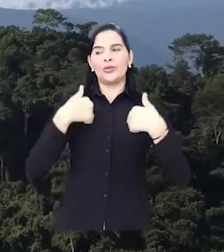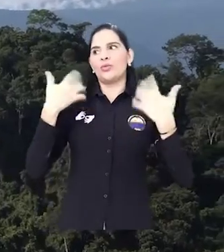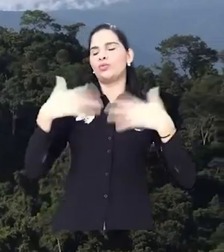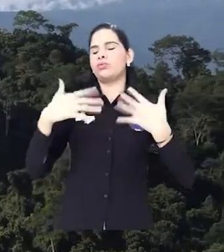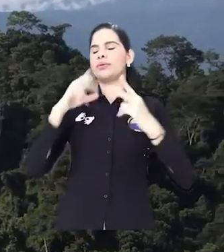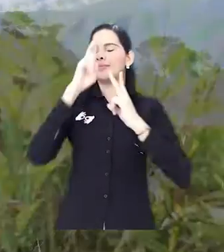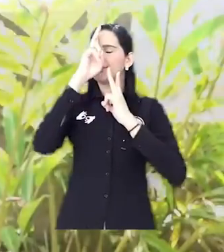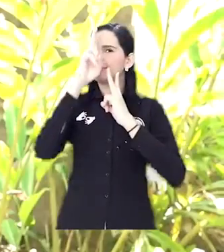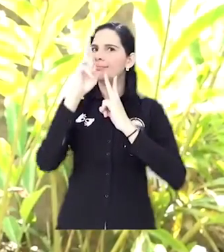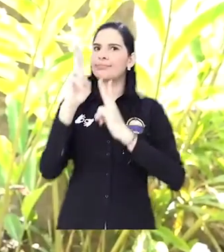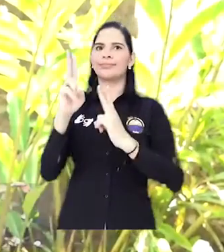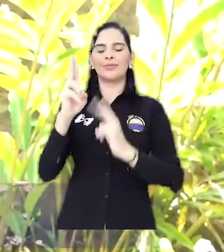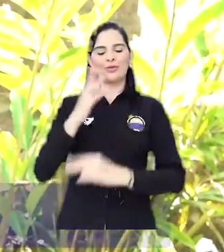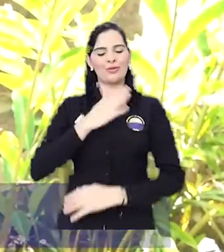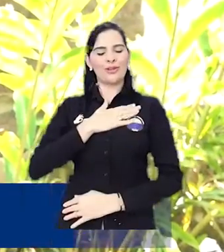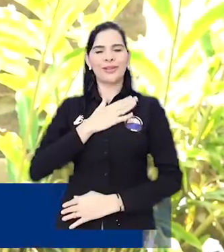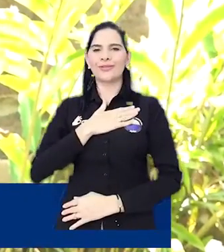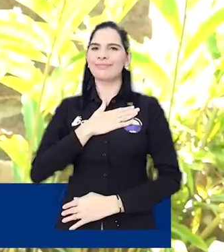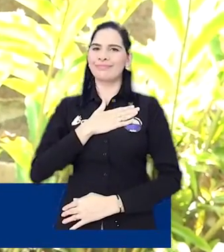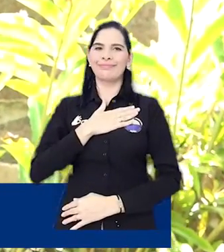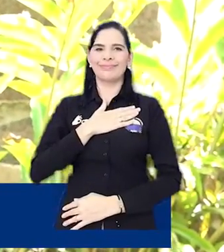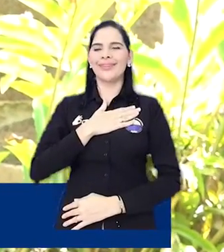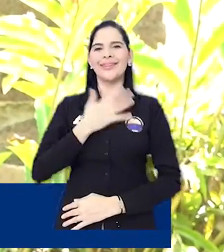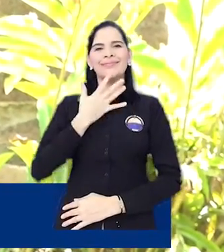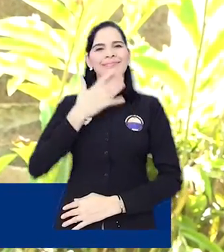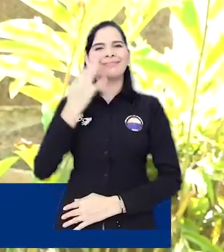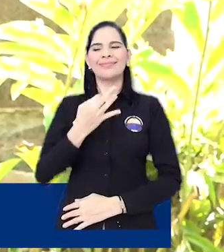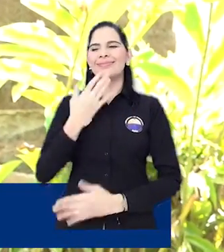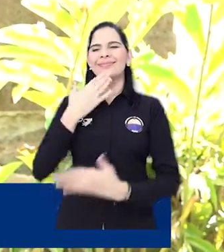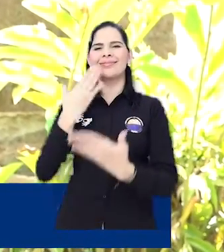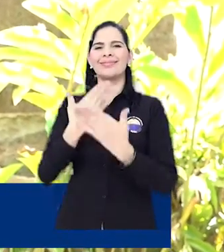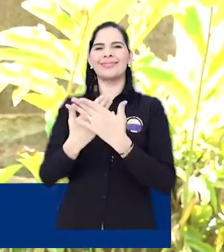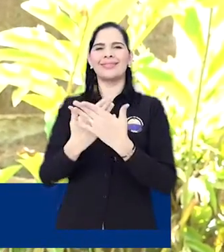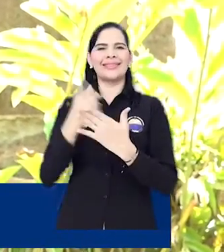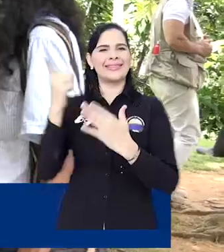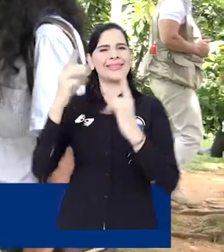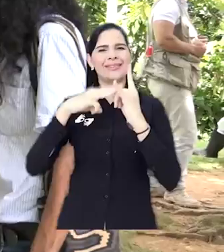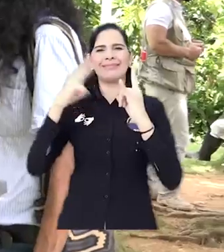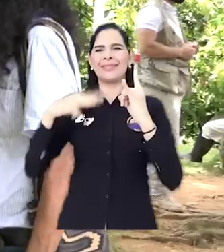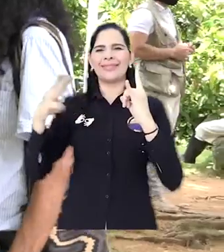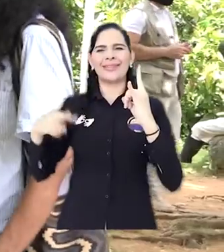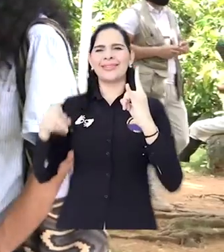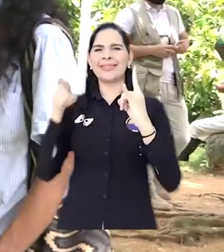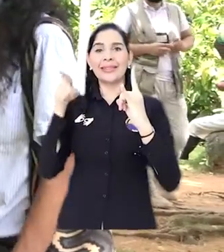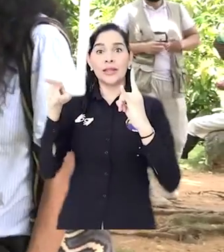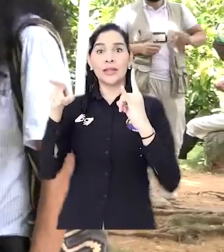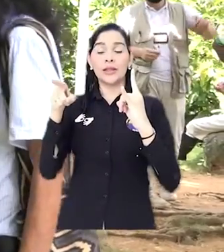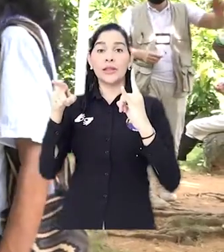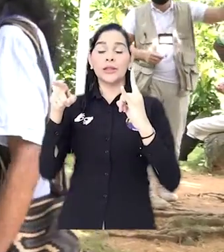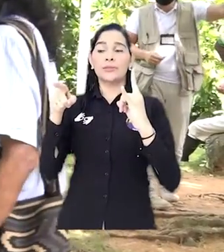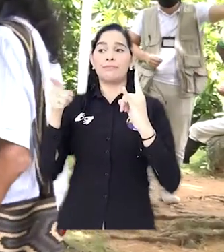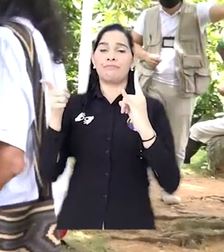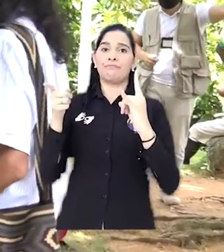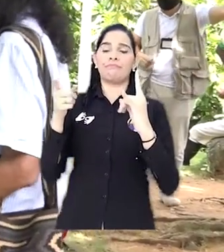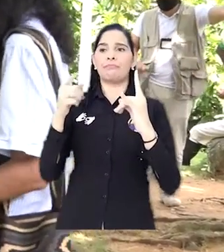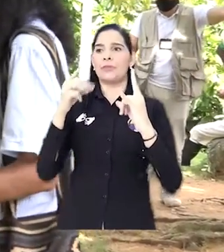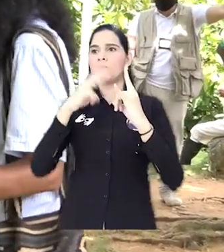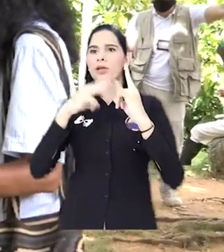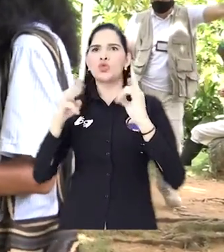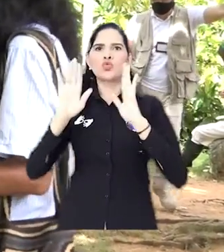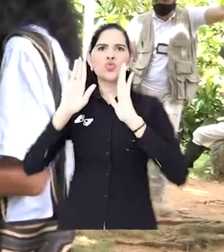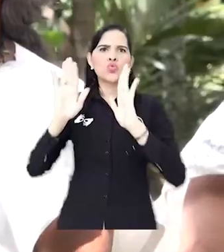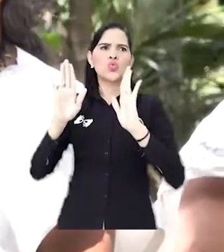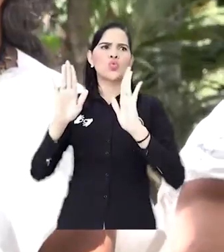Quisiera resaltar de corazón que la Universidad Magdalena ha sido la universidad que encabeza,